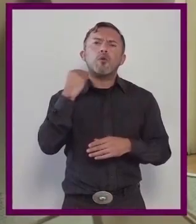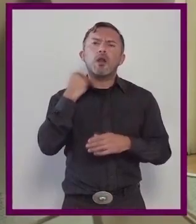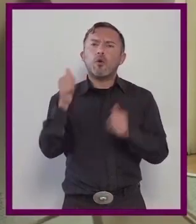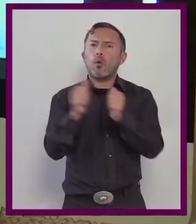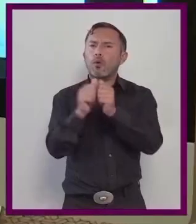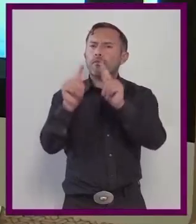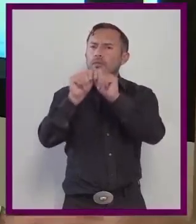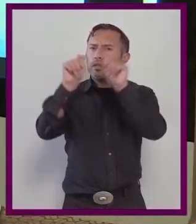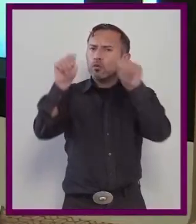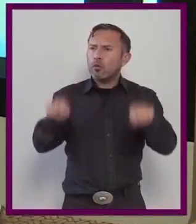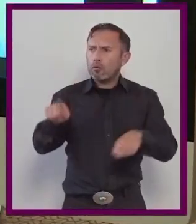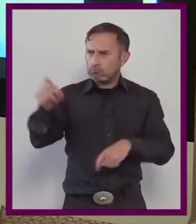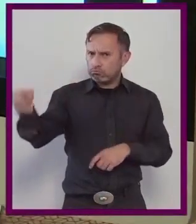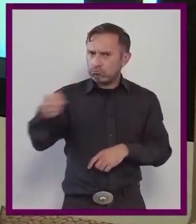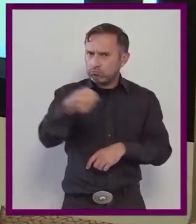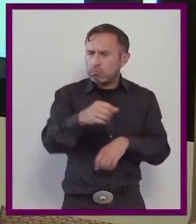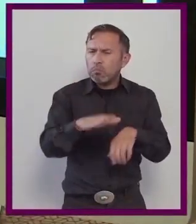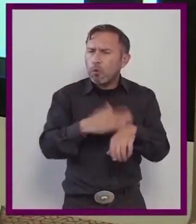qué?